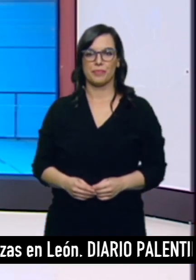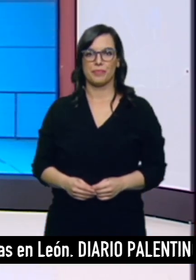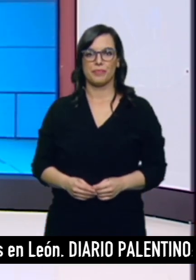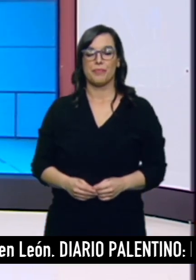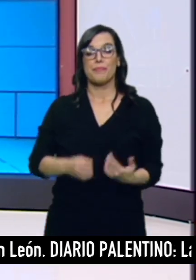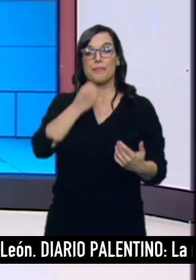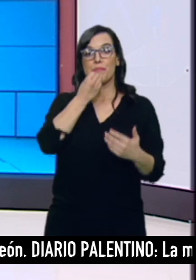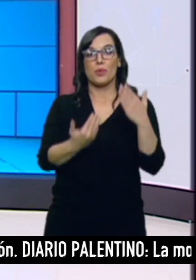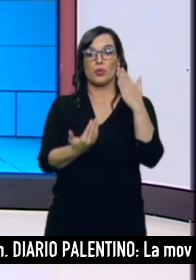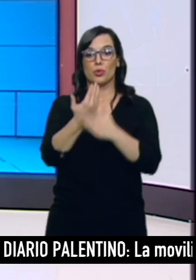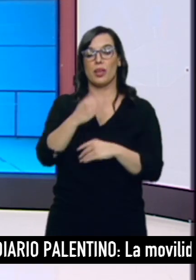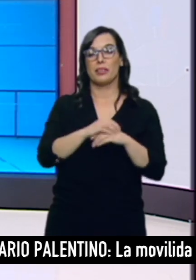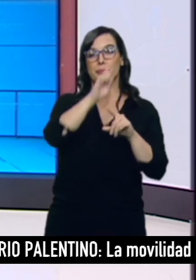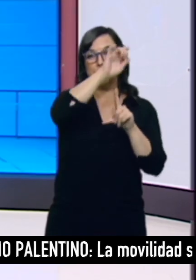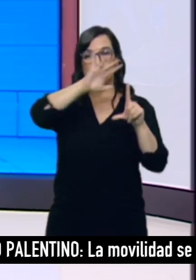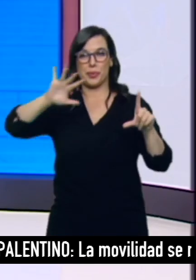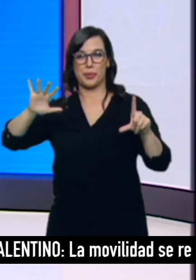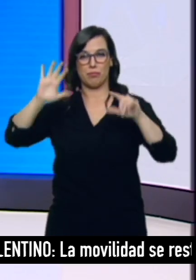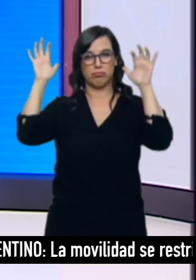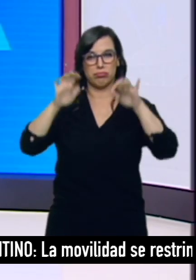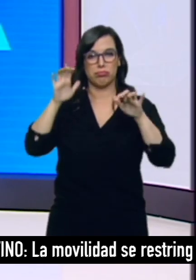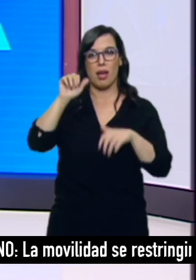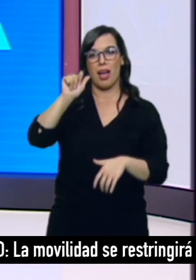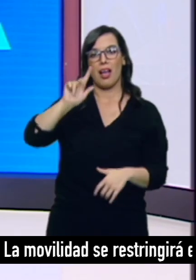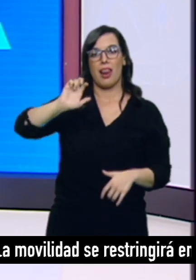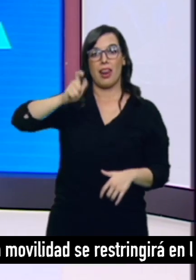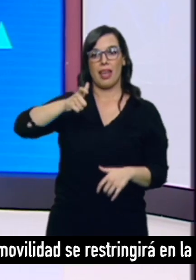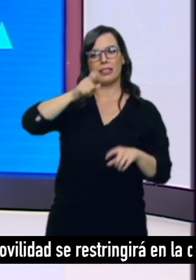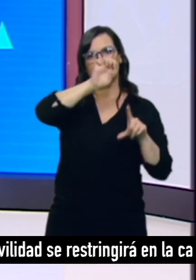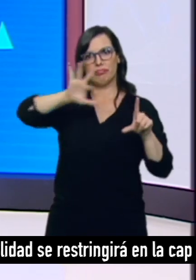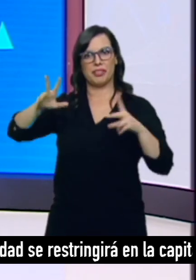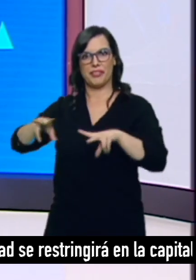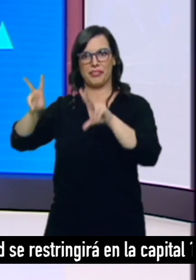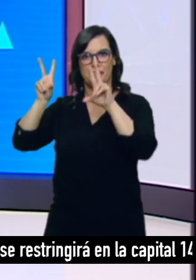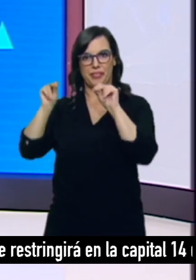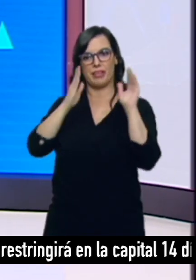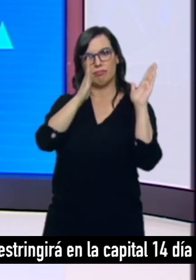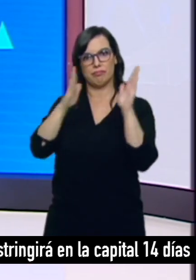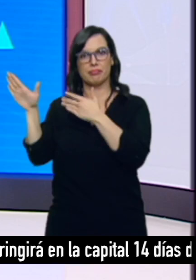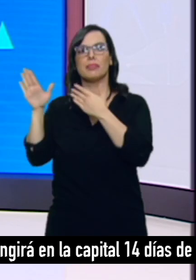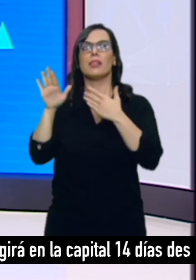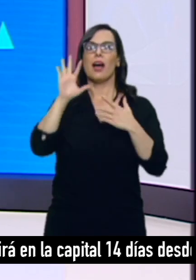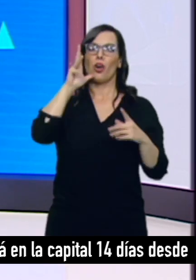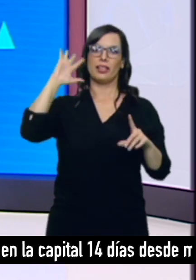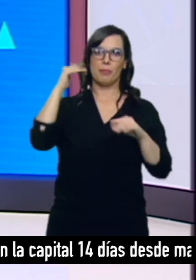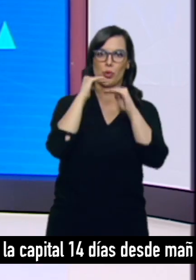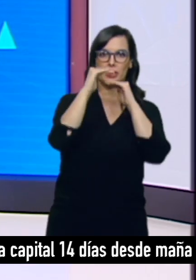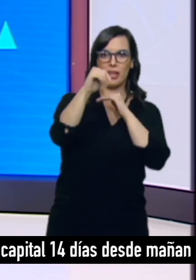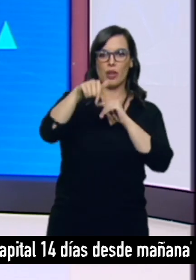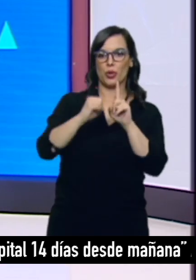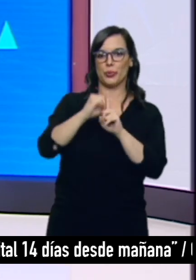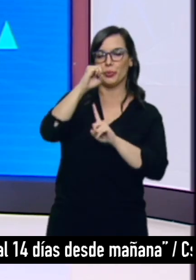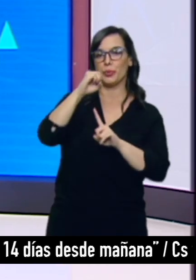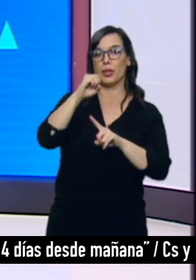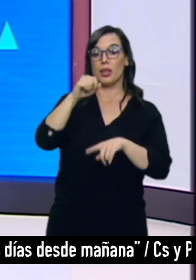Muy buenos días. La borrasca Alex se aleja, el aire frío se aparta, el tiempo se estabiliza y suben las temperaturas. De hecho, hoy, a eso de las